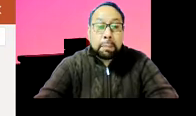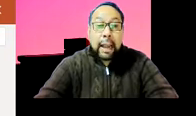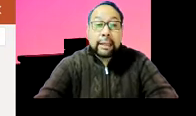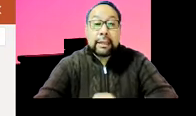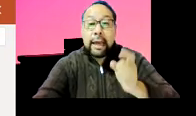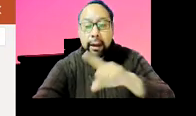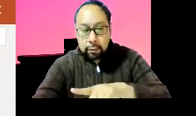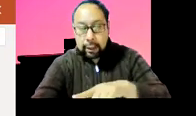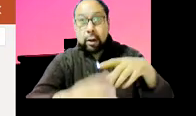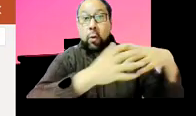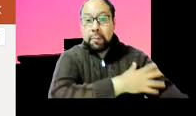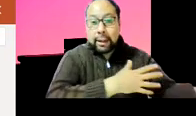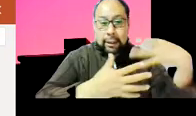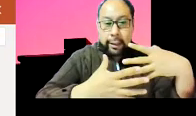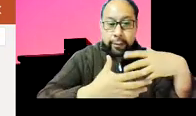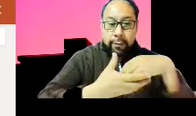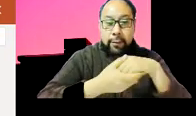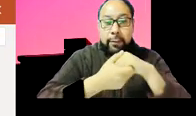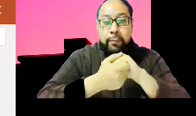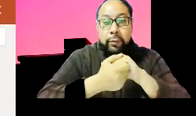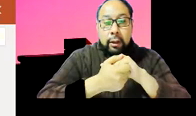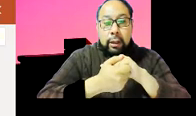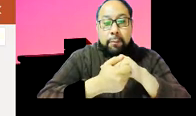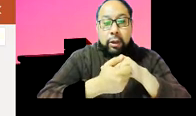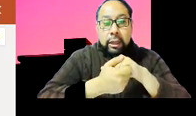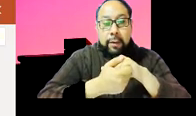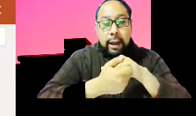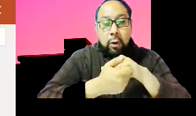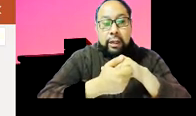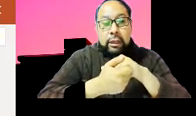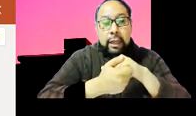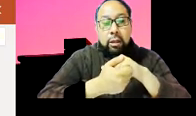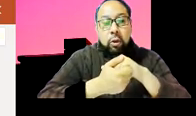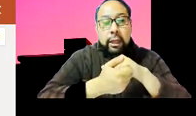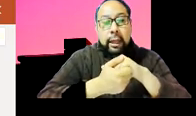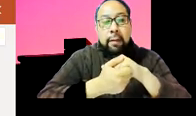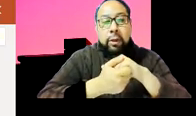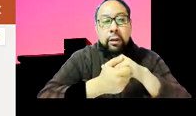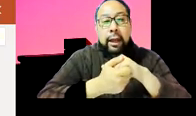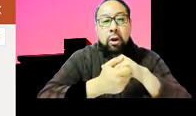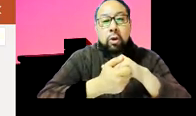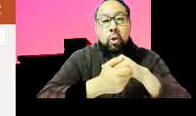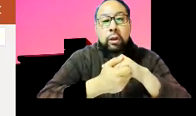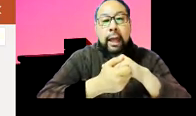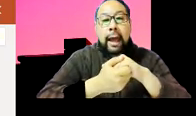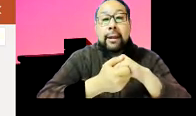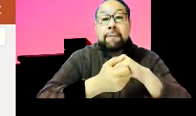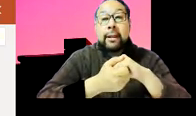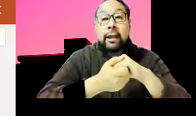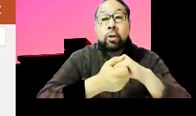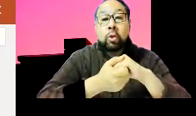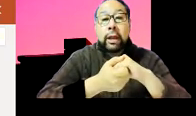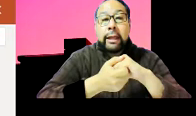este displacer, o sea que no hay placer, que puede llevar a un intento de cambio de la conducta